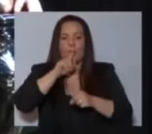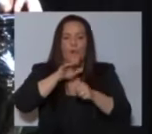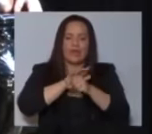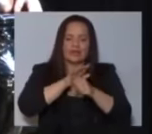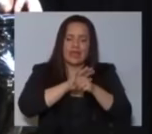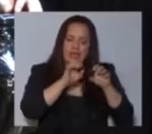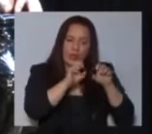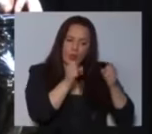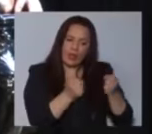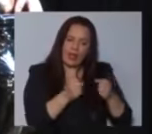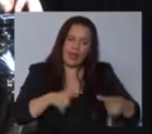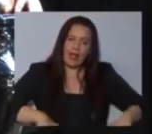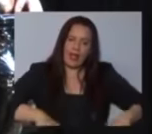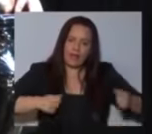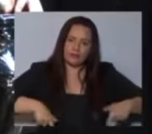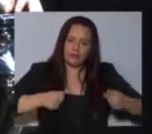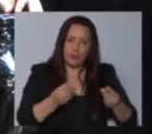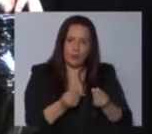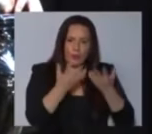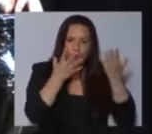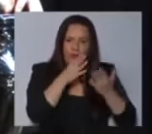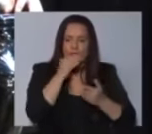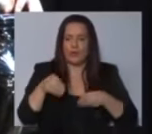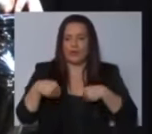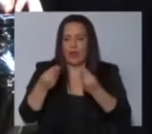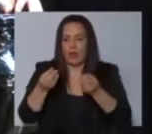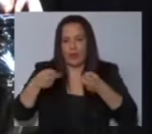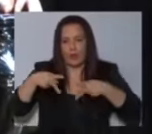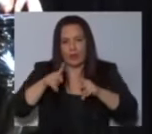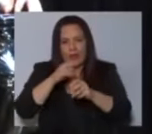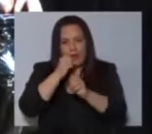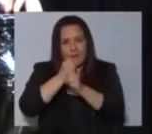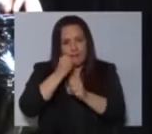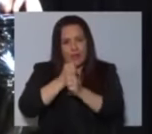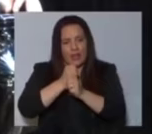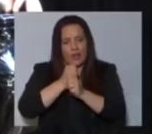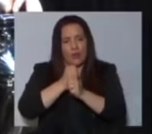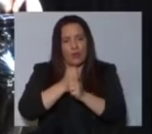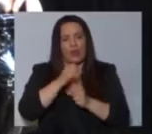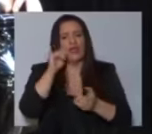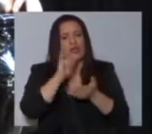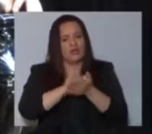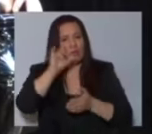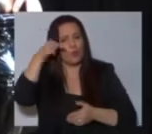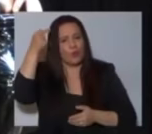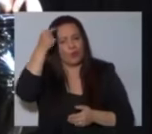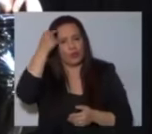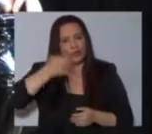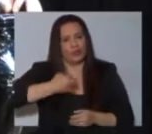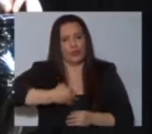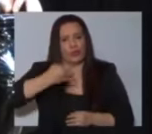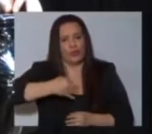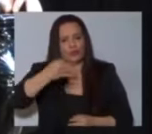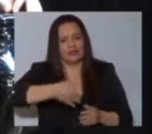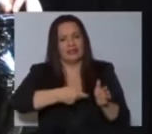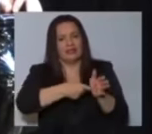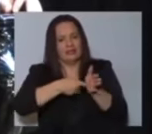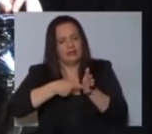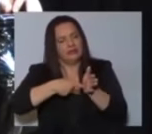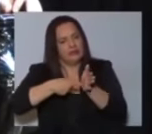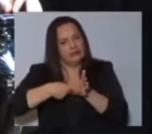gasto público y de generar empleo. Este es un gobierno que todos los días nos exige a